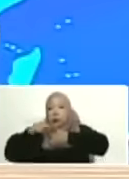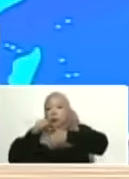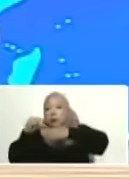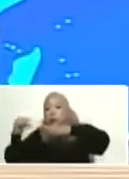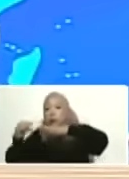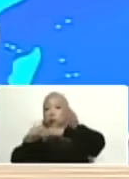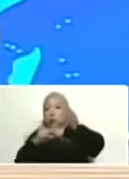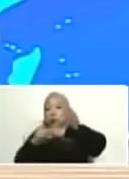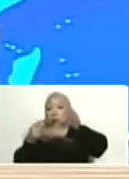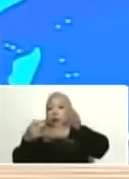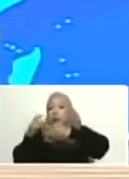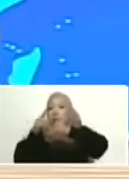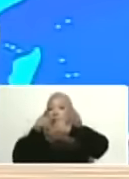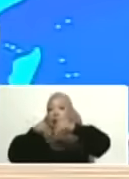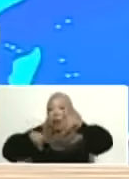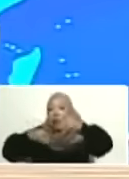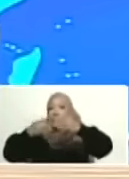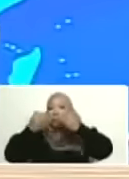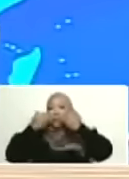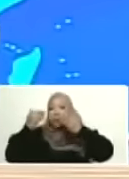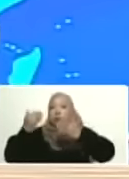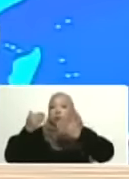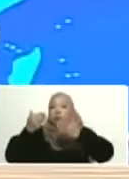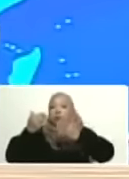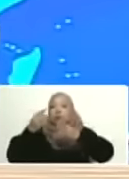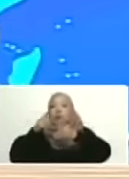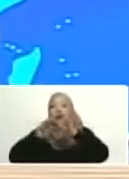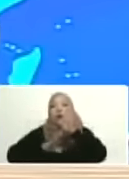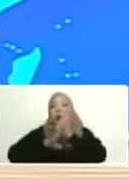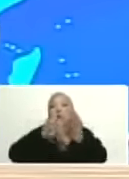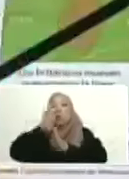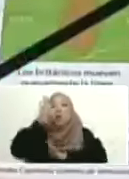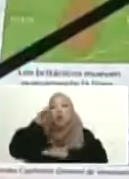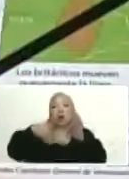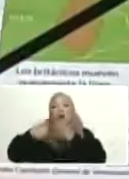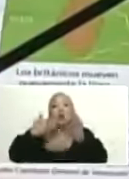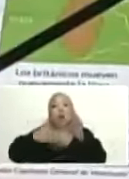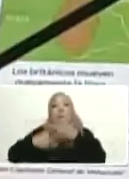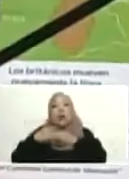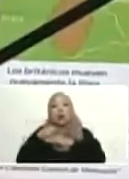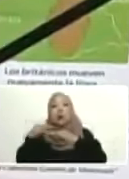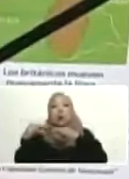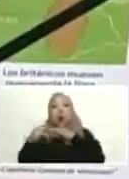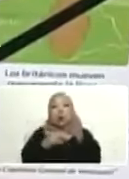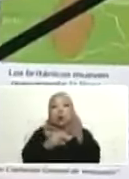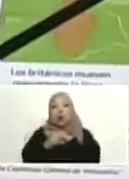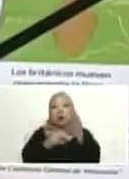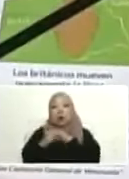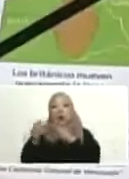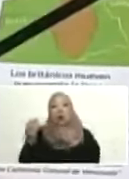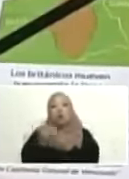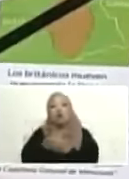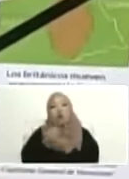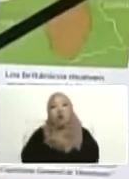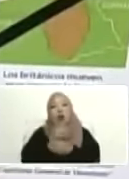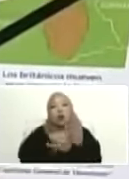que muestra las líneas del avance expansionista, colonialista